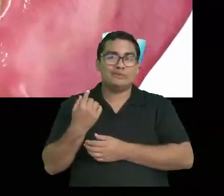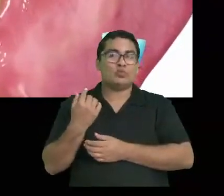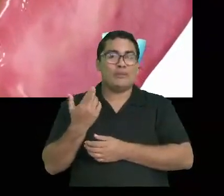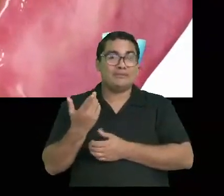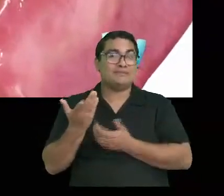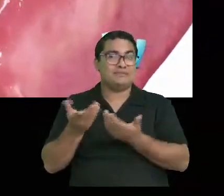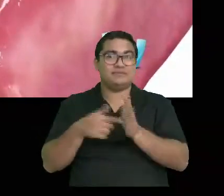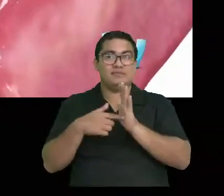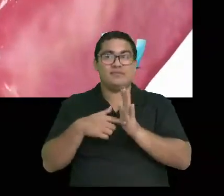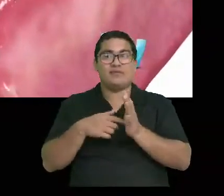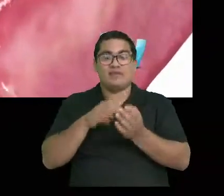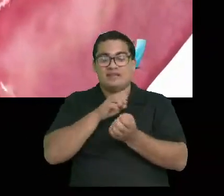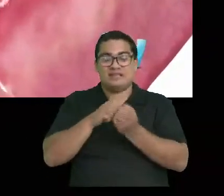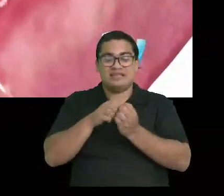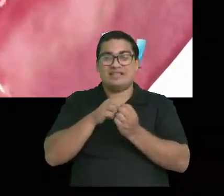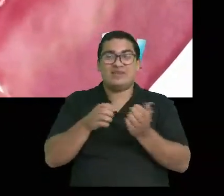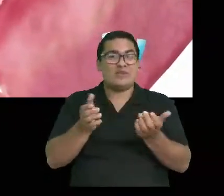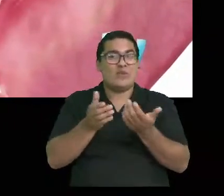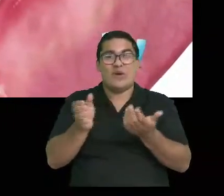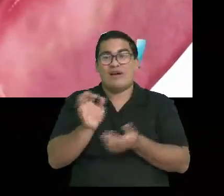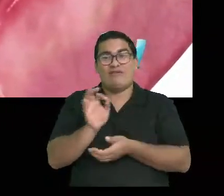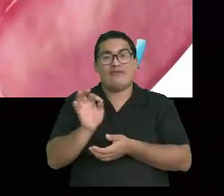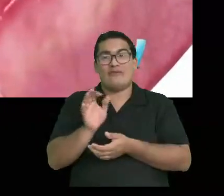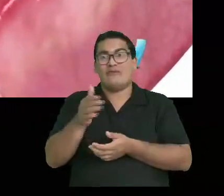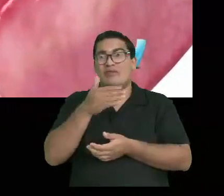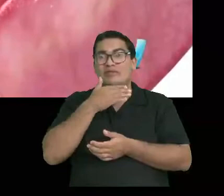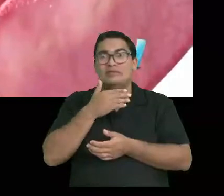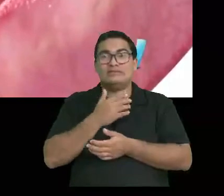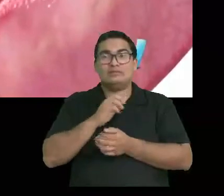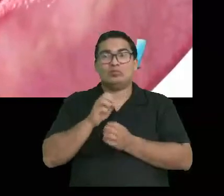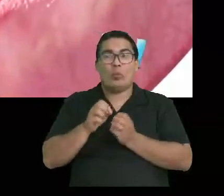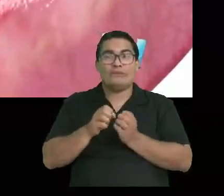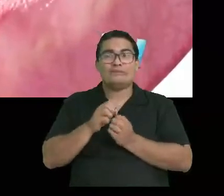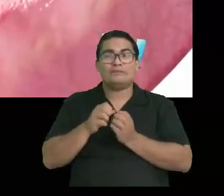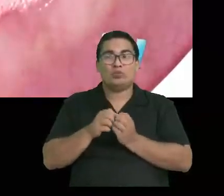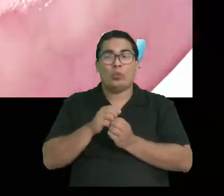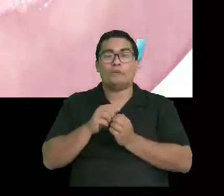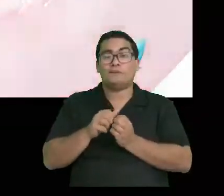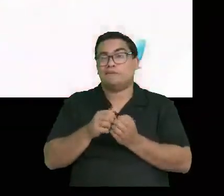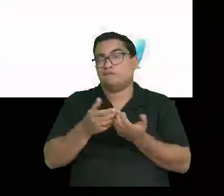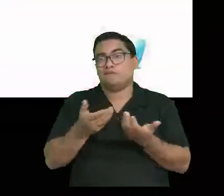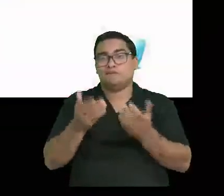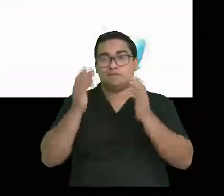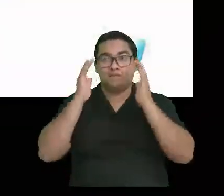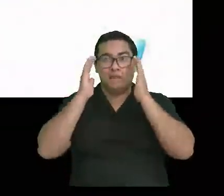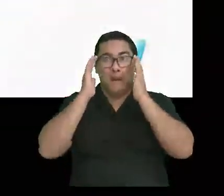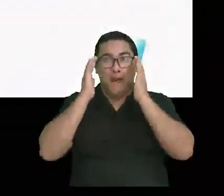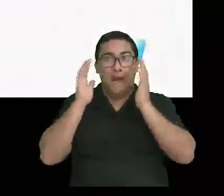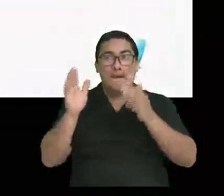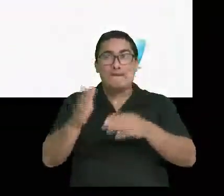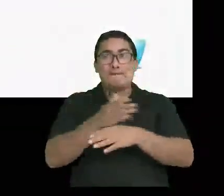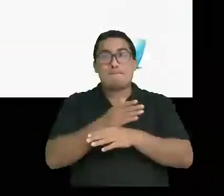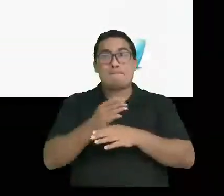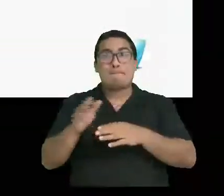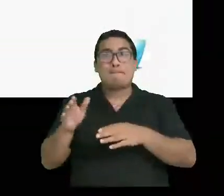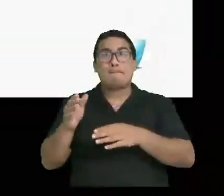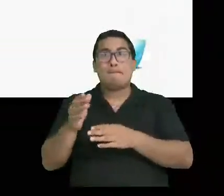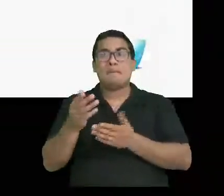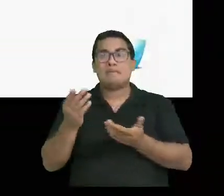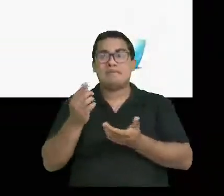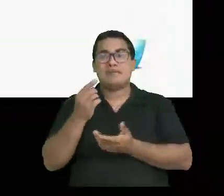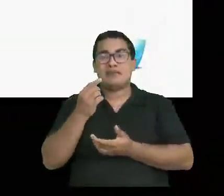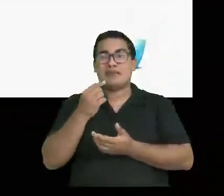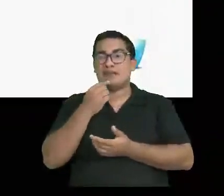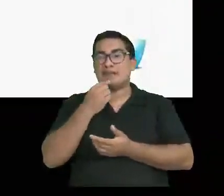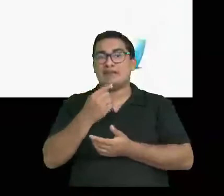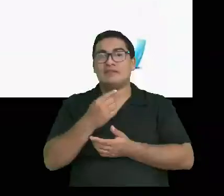Entonces, si los dientes no tienen una forma adecuada, todos van a servir con la misma función y no por cada grupo de dientes